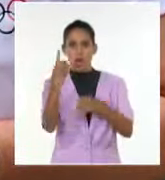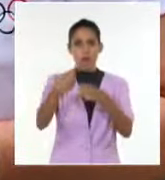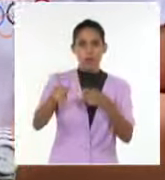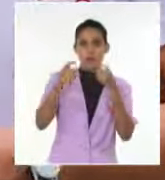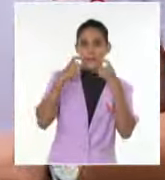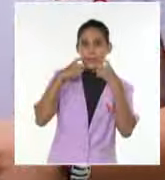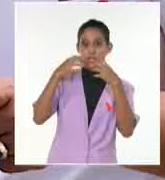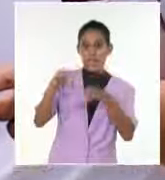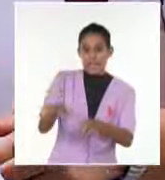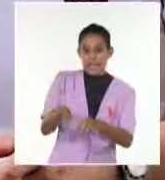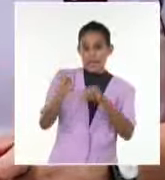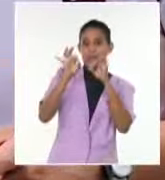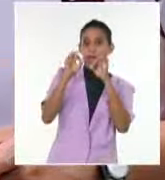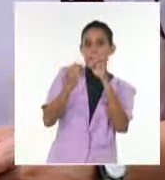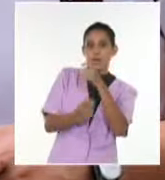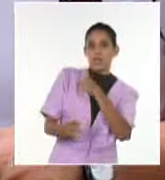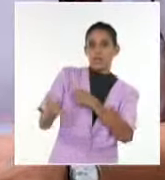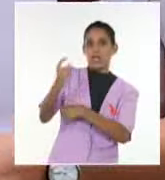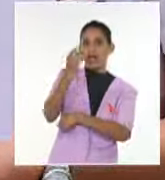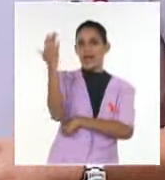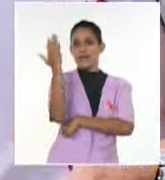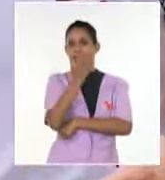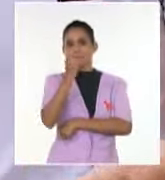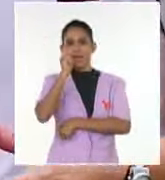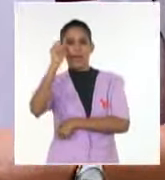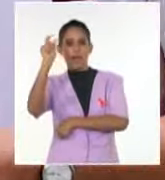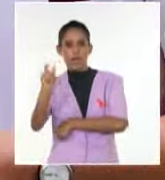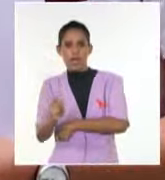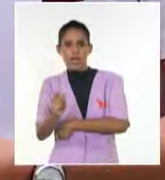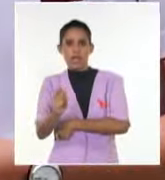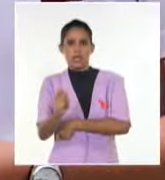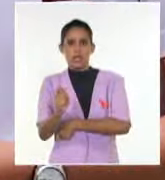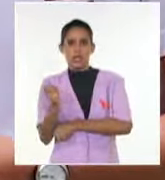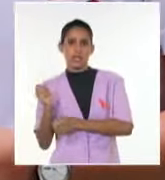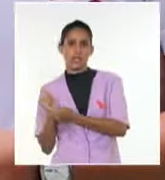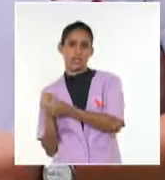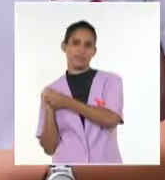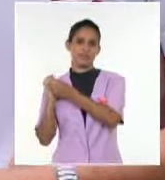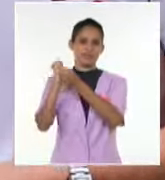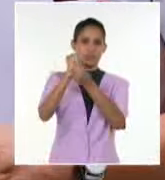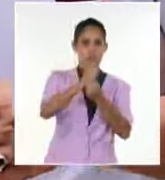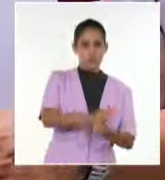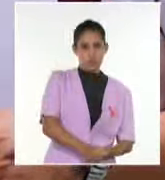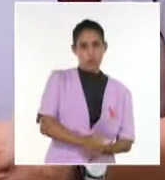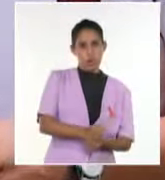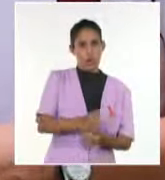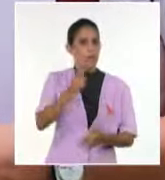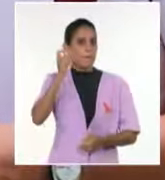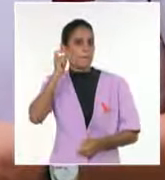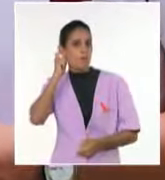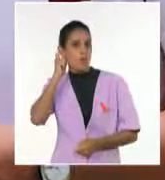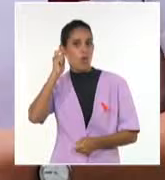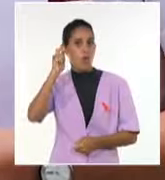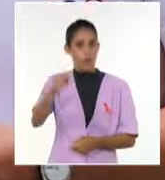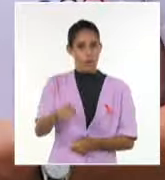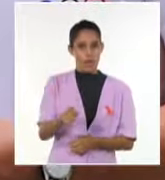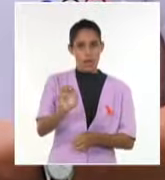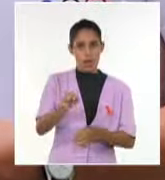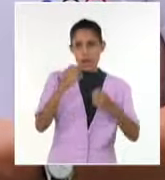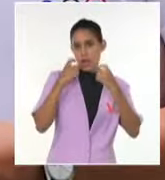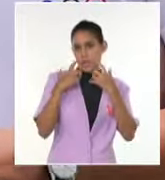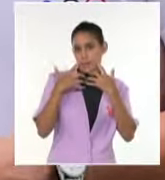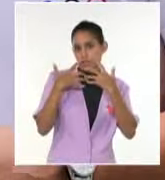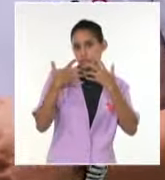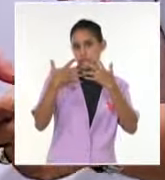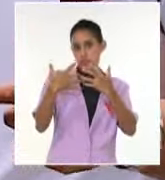en estos Juegos Olímpicos. ¿Y quién tiene el mejor camino? Pues no es otra que la multicampeona Idalis Ortiz, bastante cómoda en su pool C